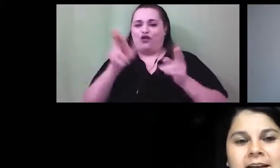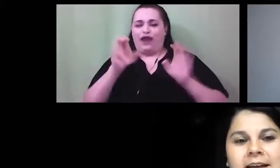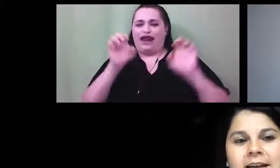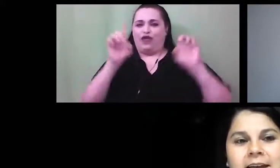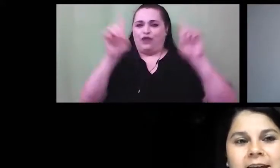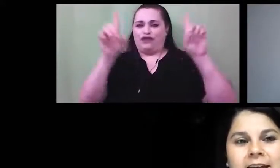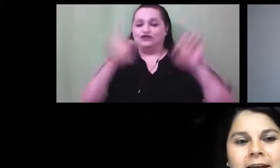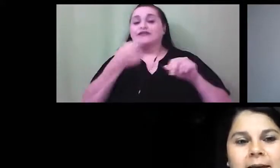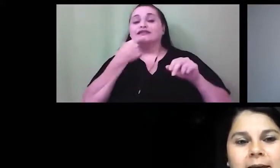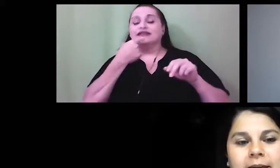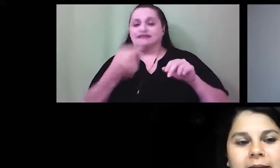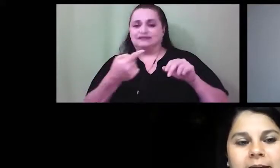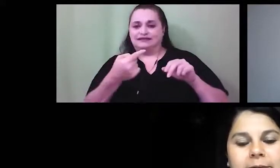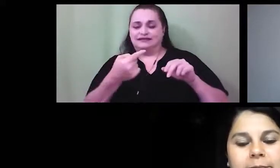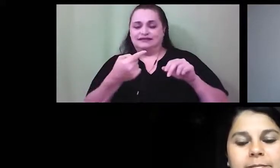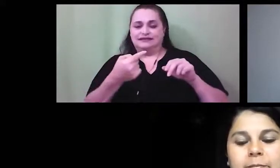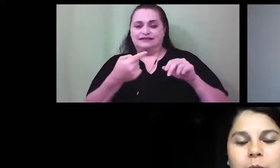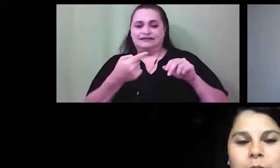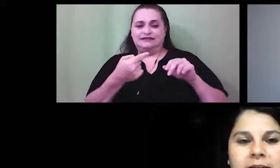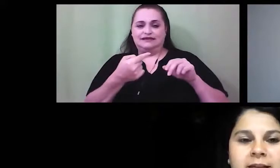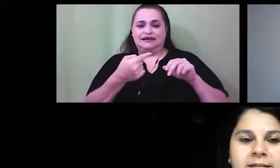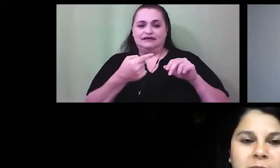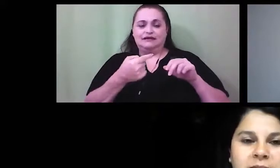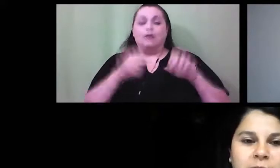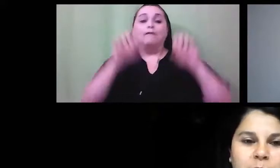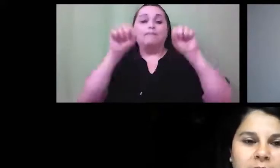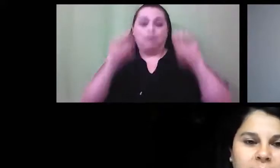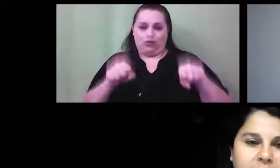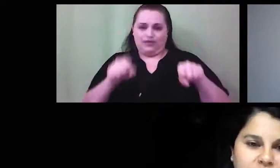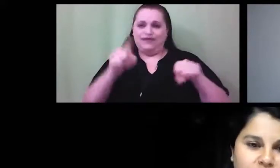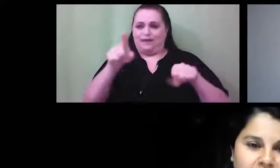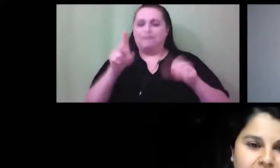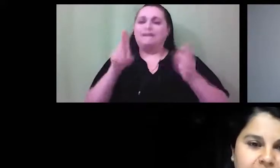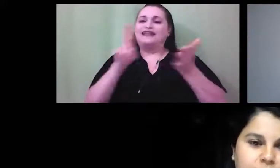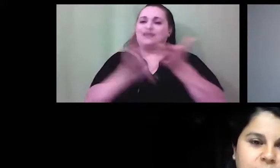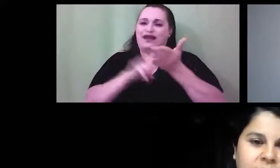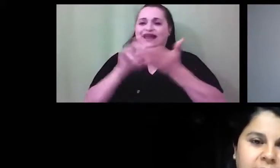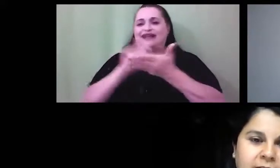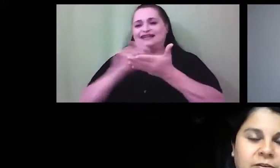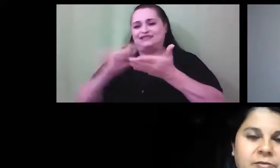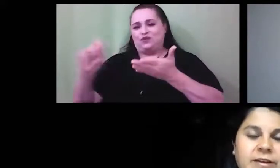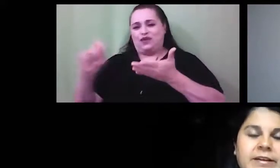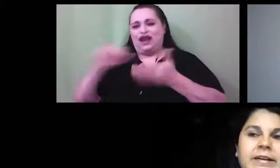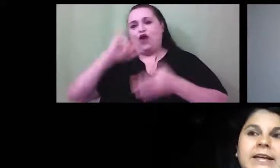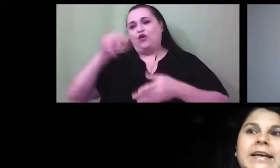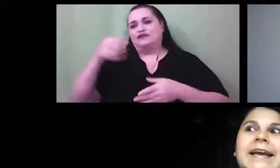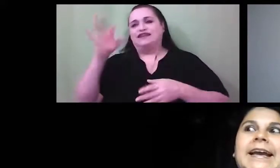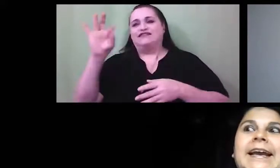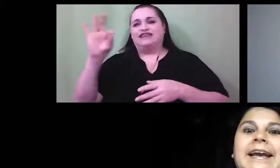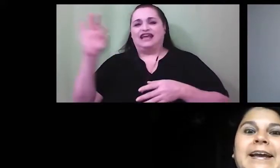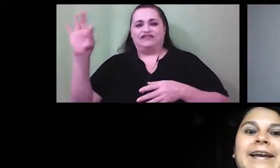decía que podía ser matriculado en la escuela José Figueres Ferrer.